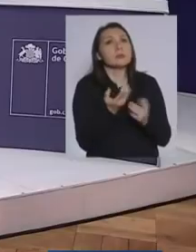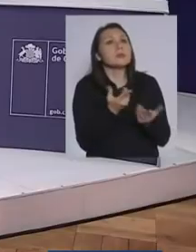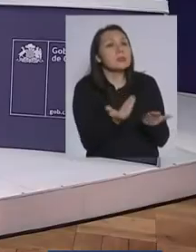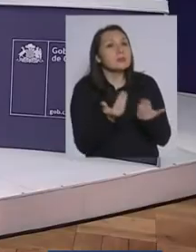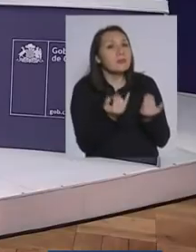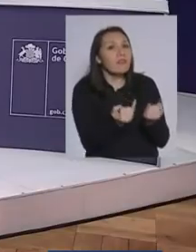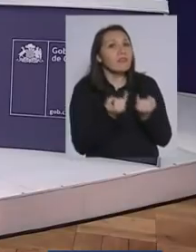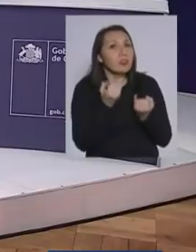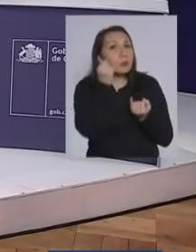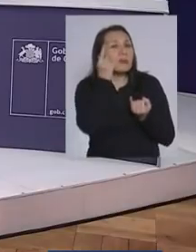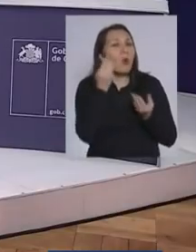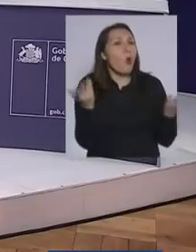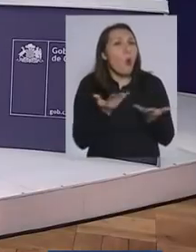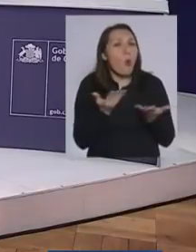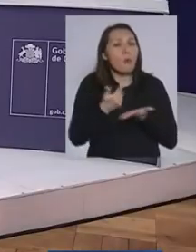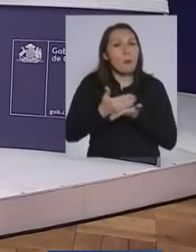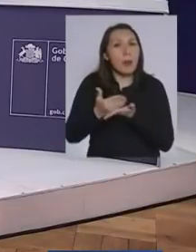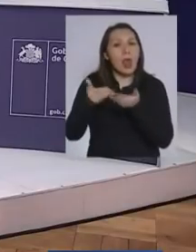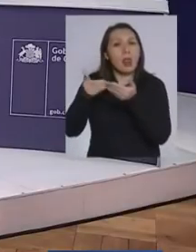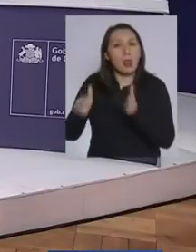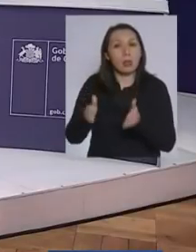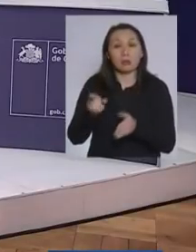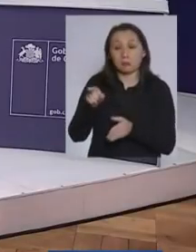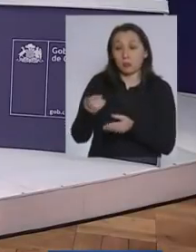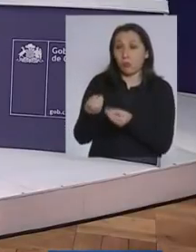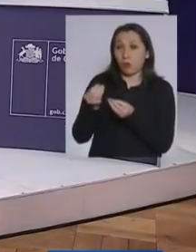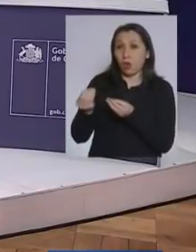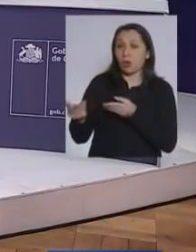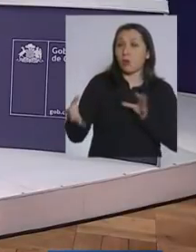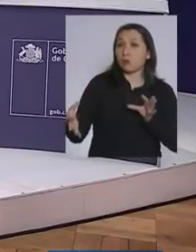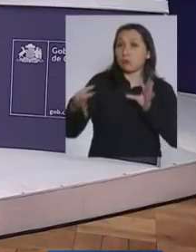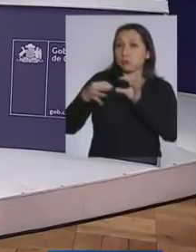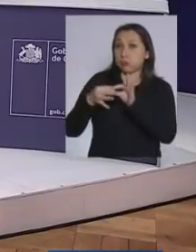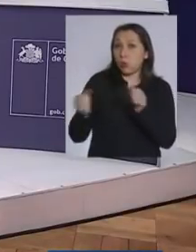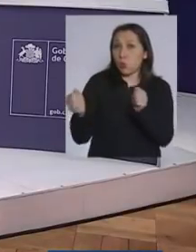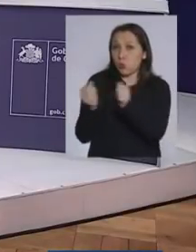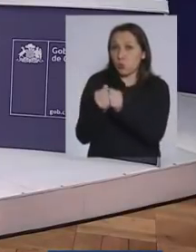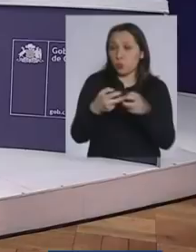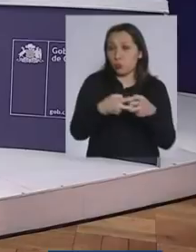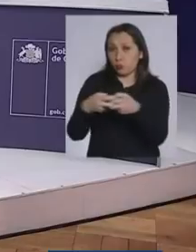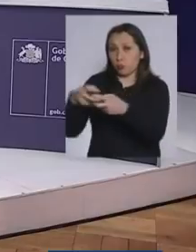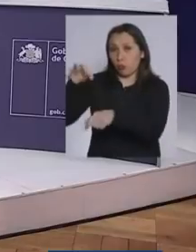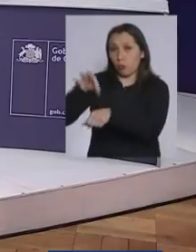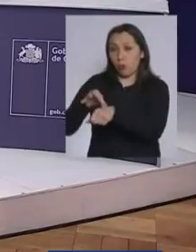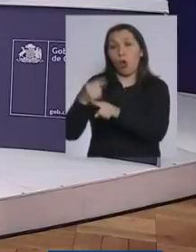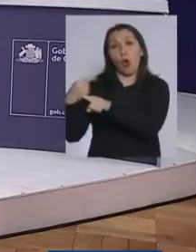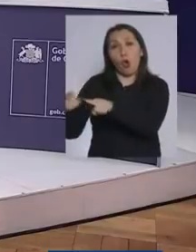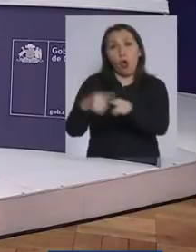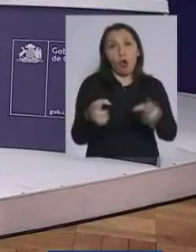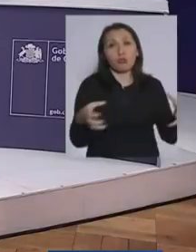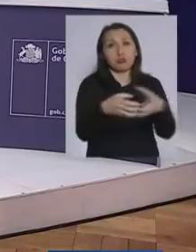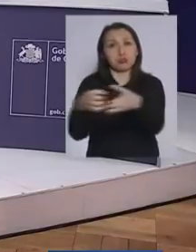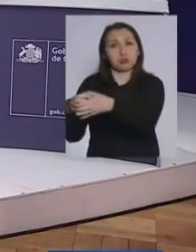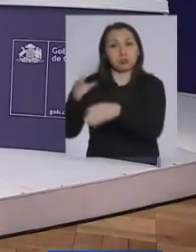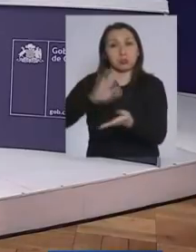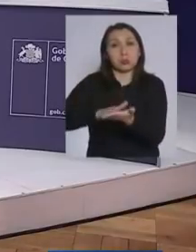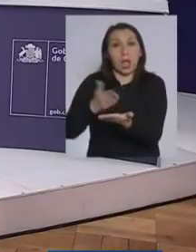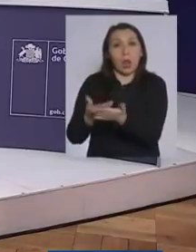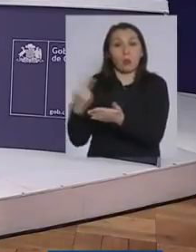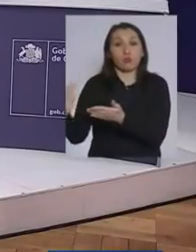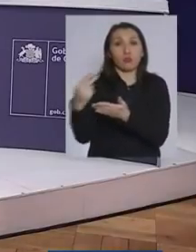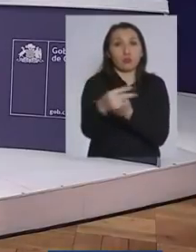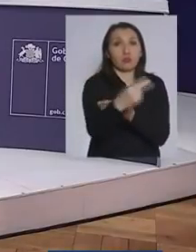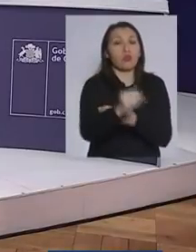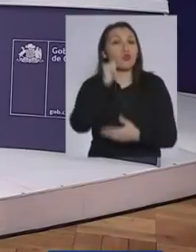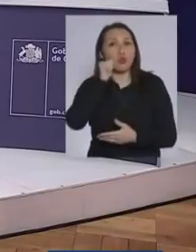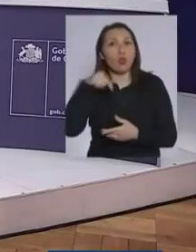plan de desconfinamiento. ¿Consideran analizar este plan en conjunto con el Colegio Médico o los demás gremios de salud, que finalmente son quienes